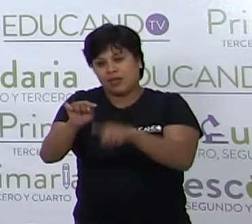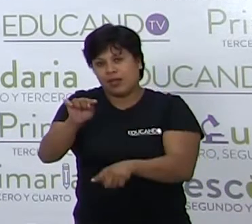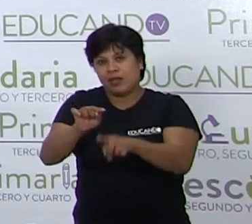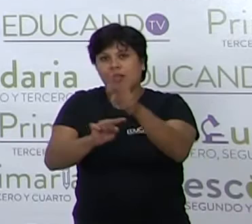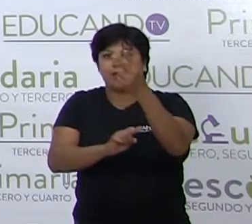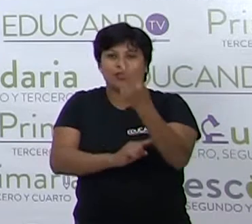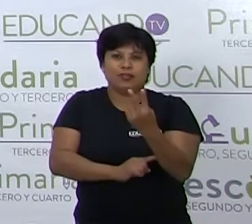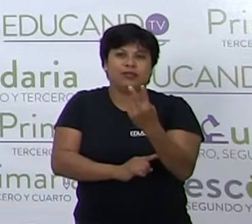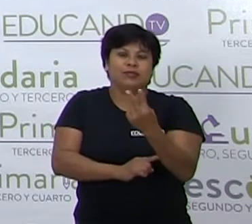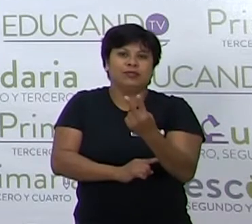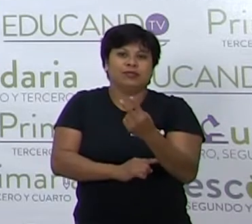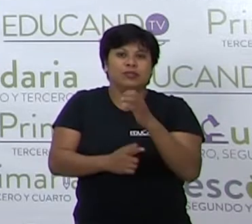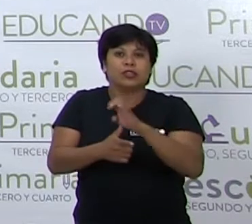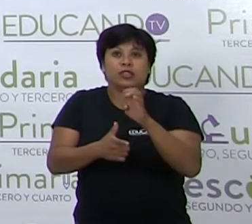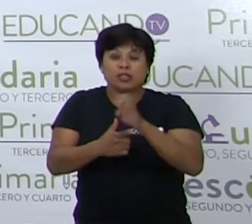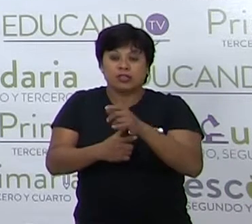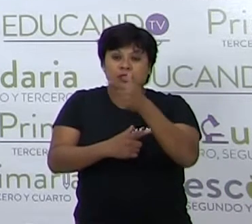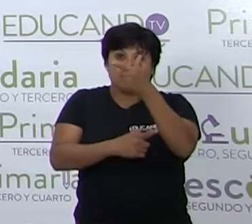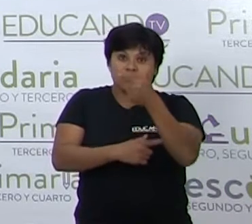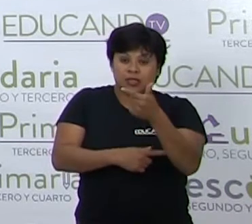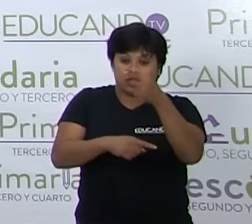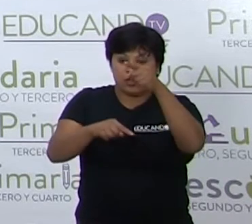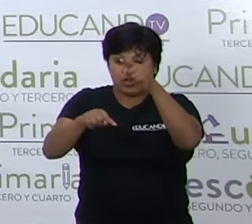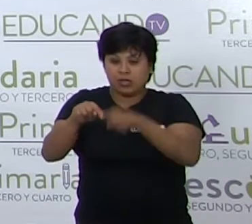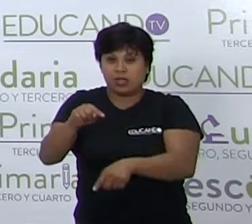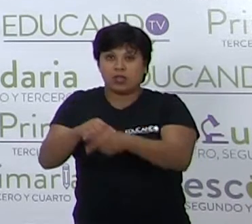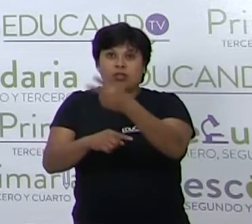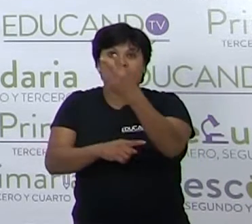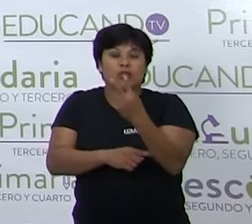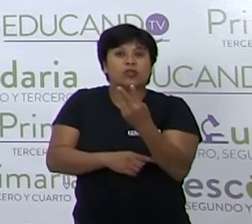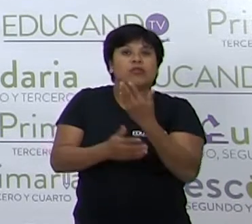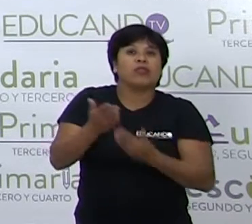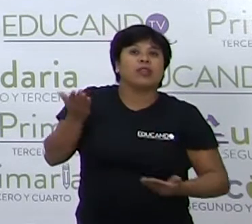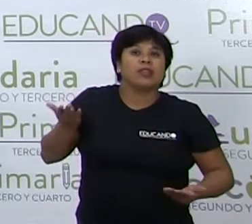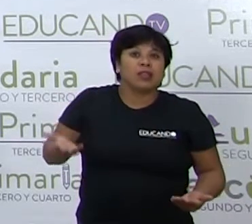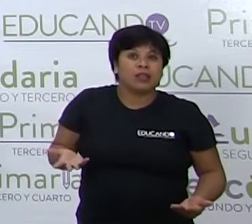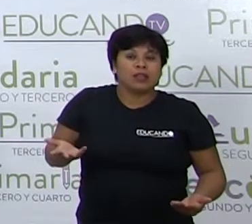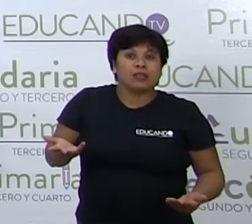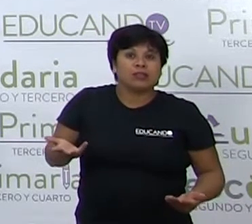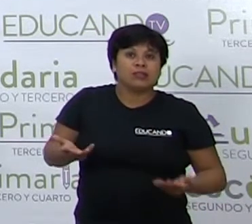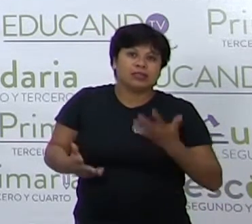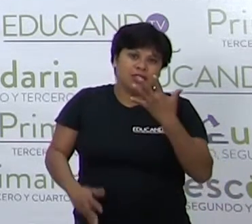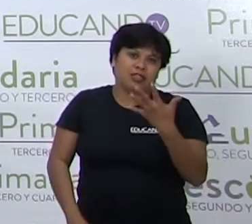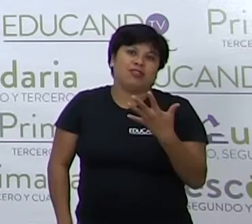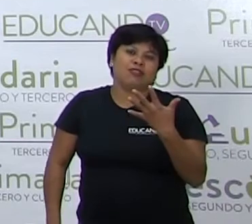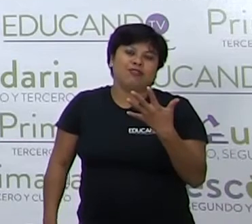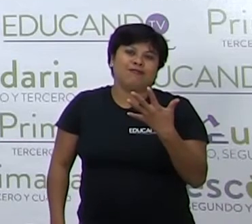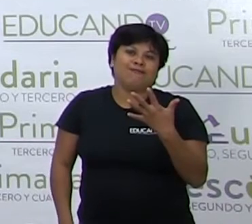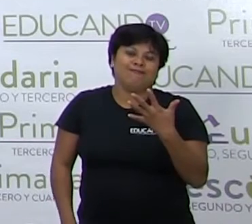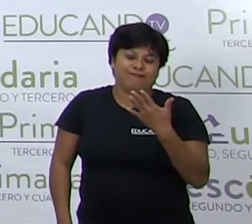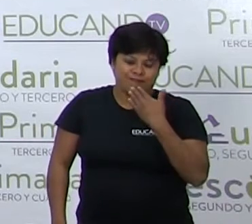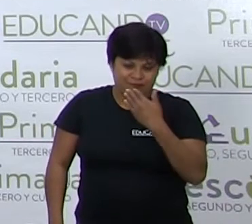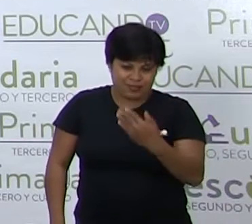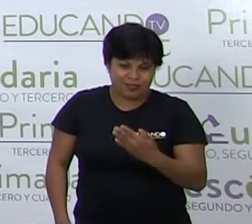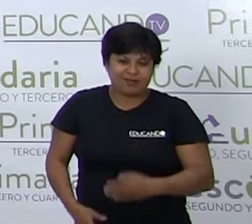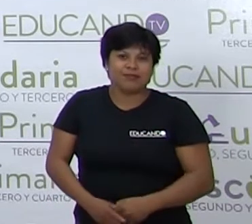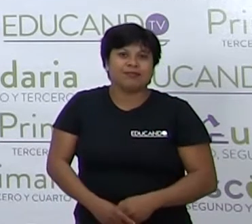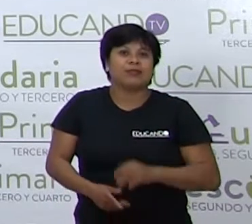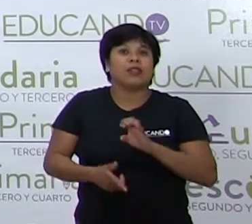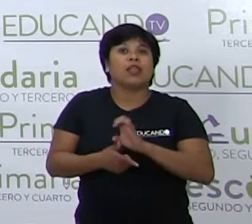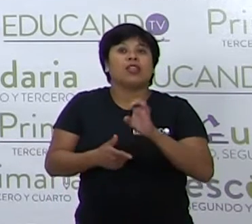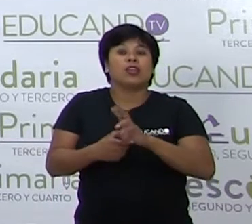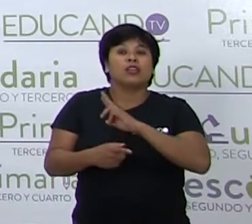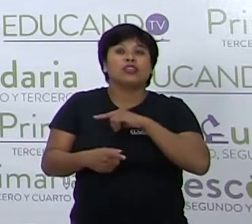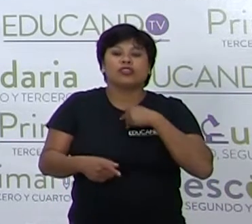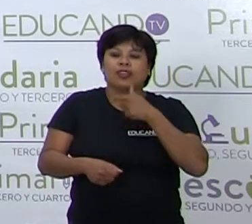2. Entonces, si al 7 le quito 2, ¿cuánto sería? Pues 5. Muy bien. Entonces,